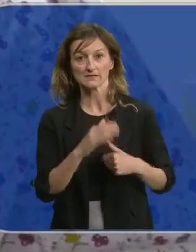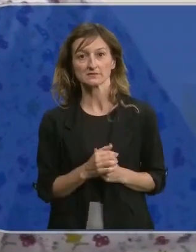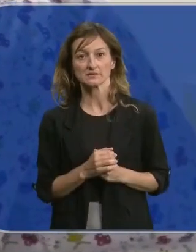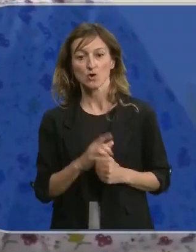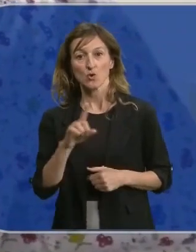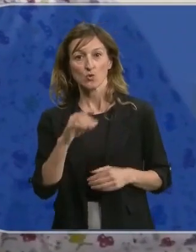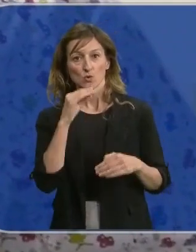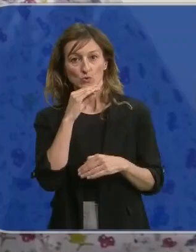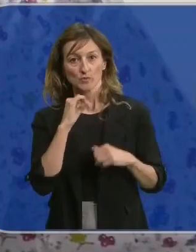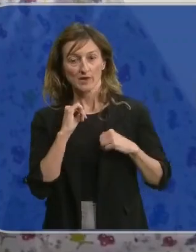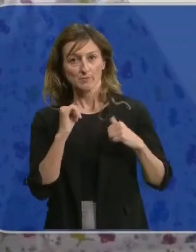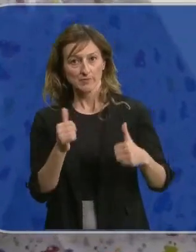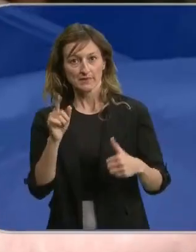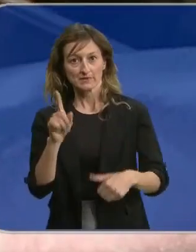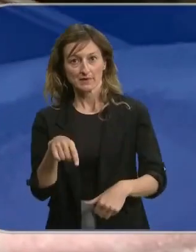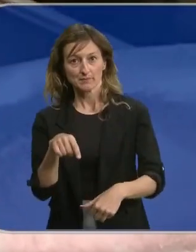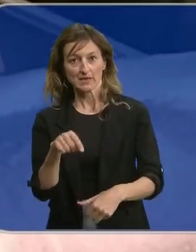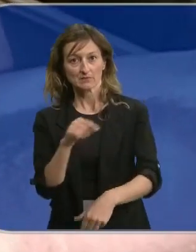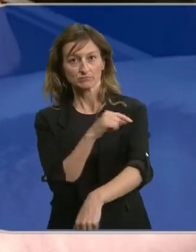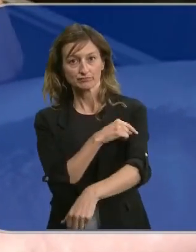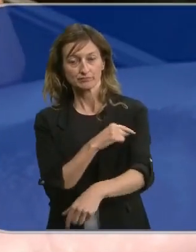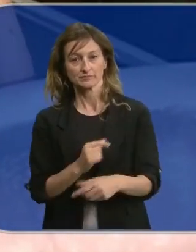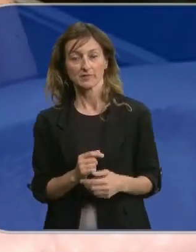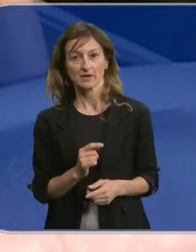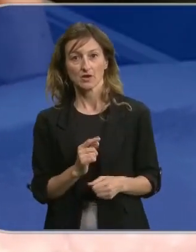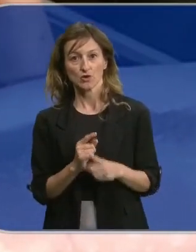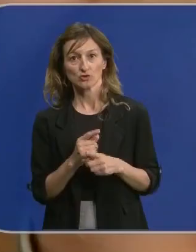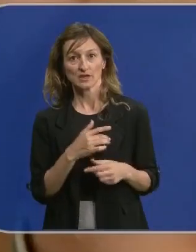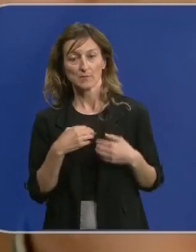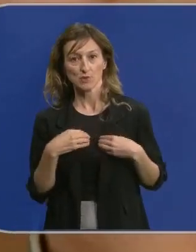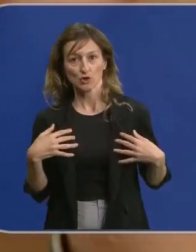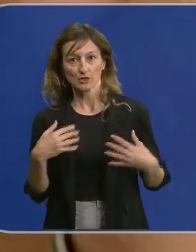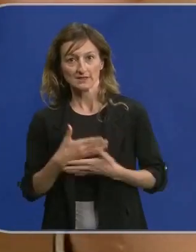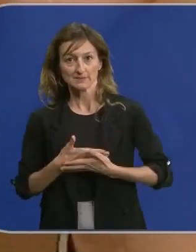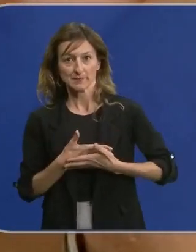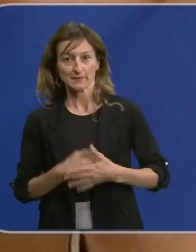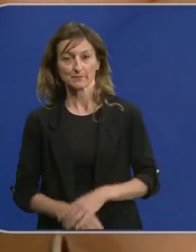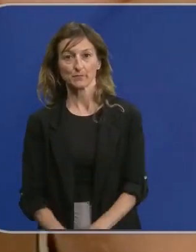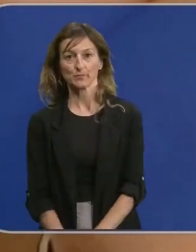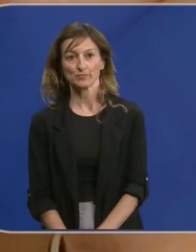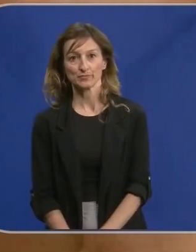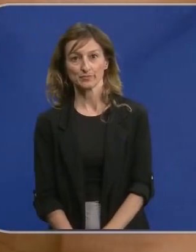también el 1 de octubre comienza la administración de la inmunización frente al virus de la bronquiolitis en